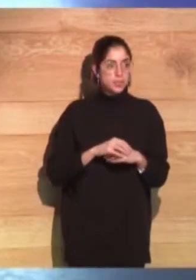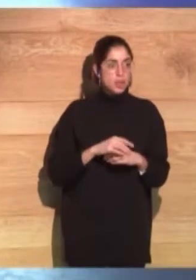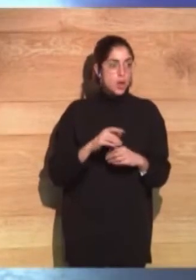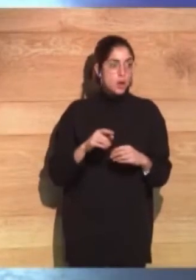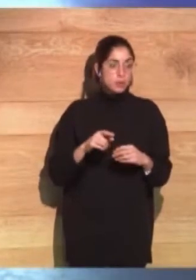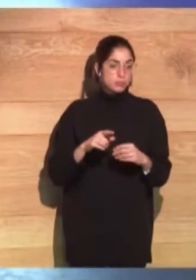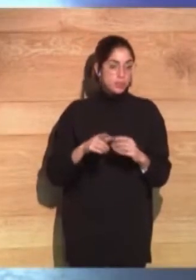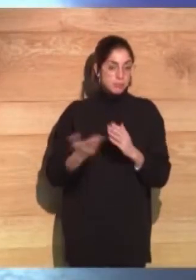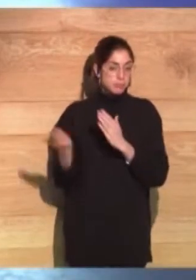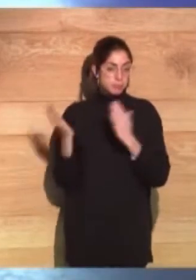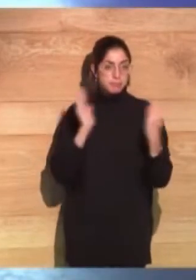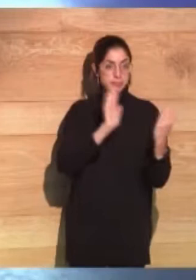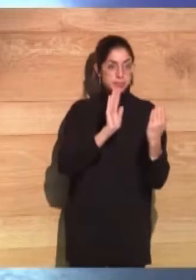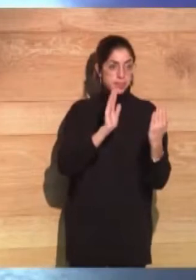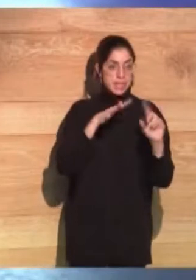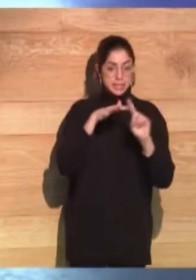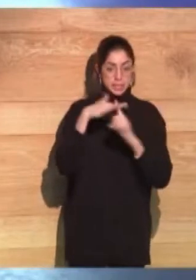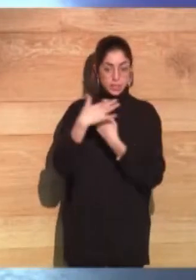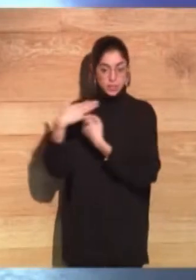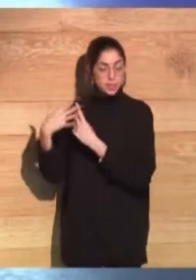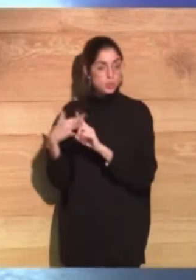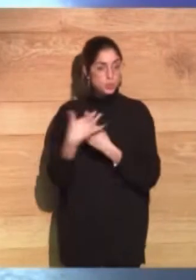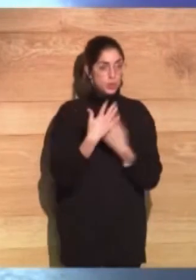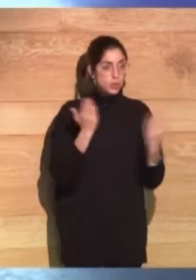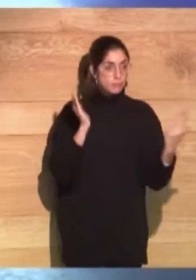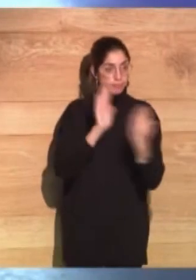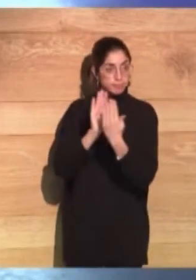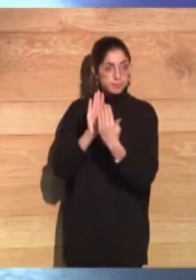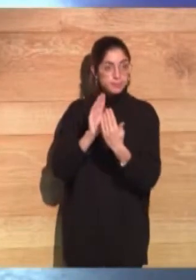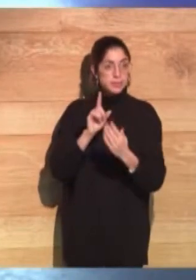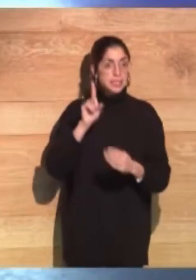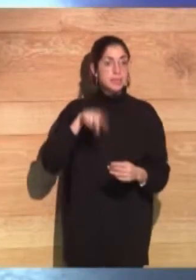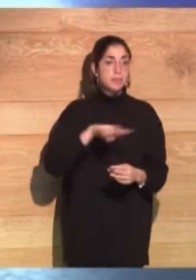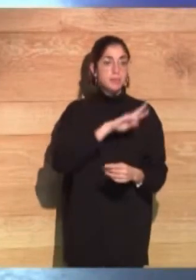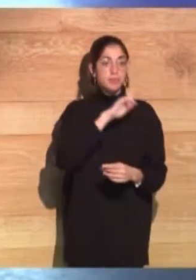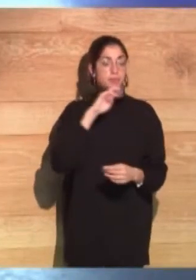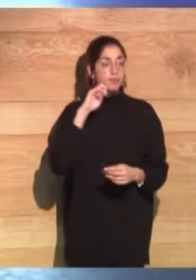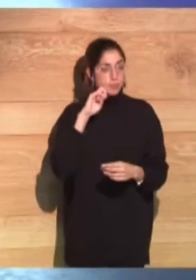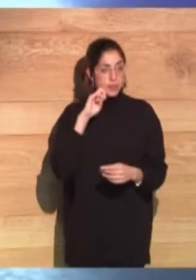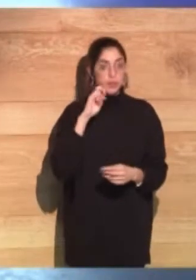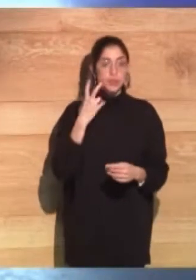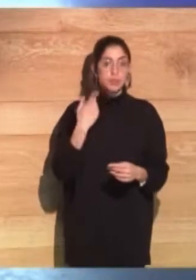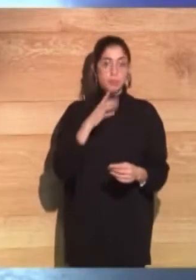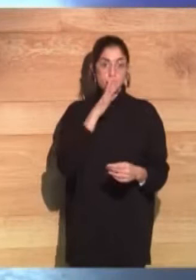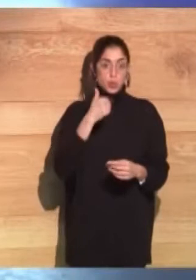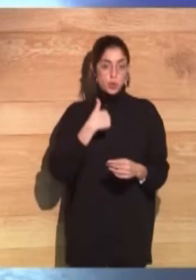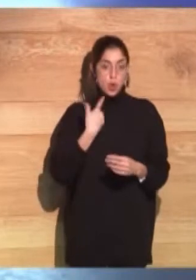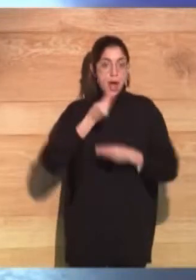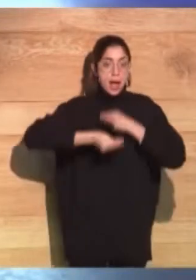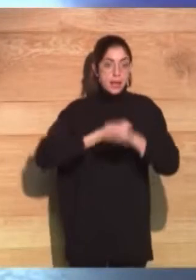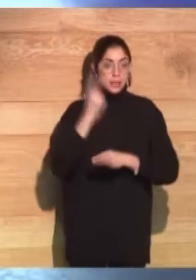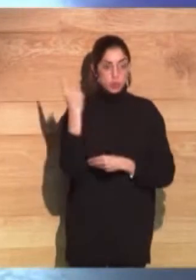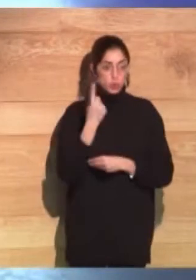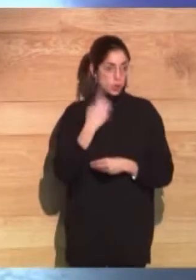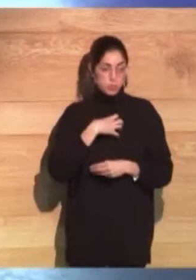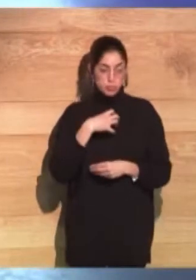enfrentarme a determinadas situaciones y también el reconocimiento de que esto no es algo que pudiera hacer sola. no